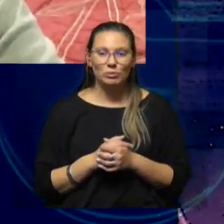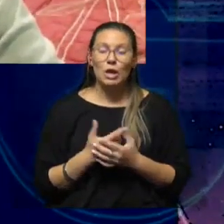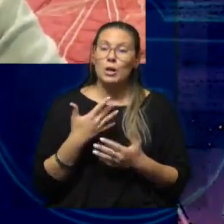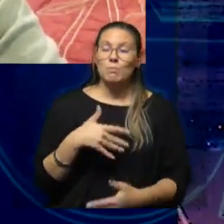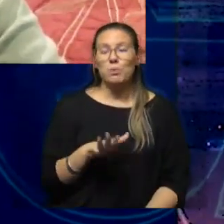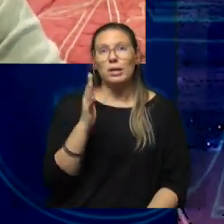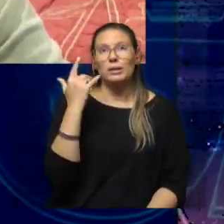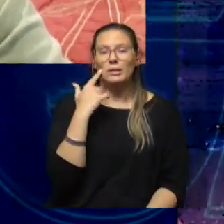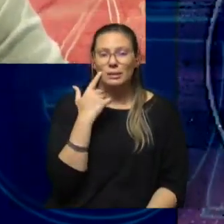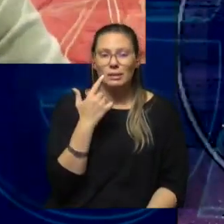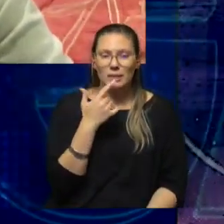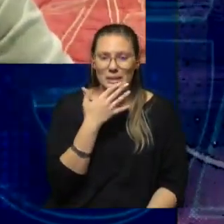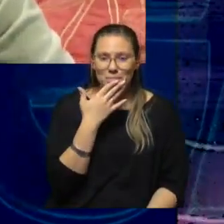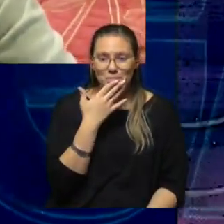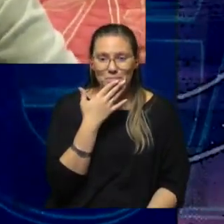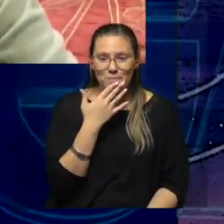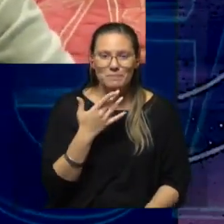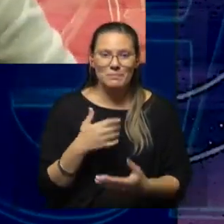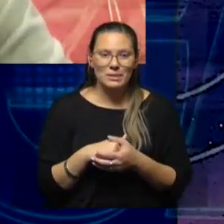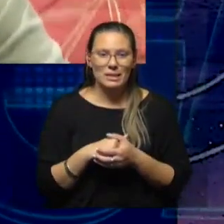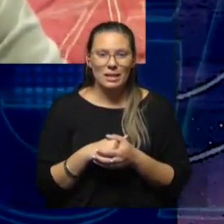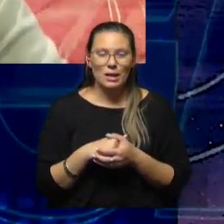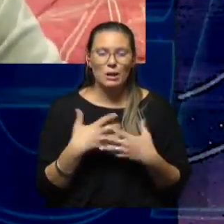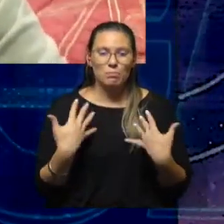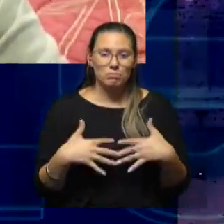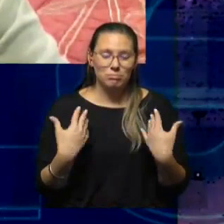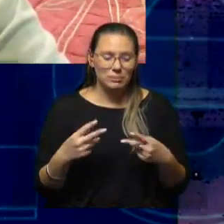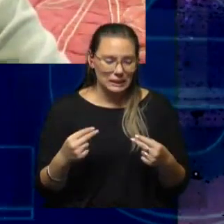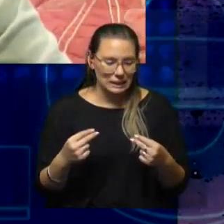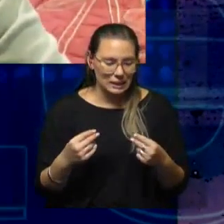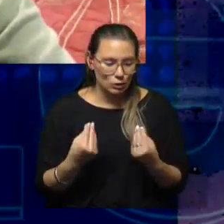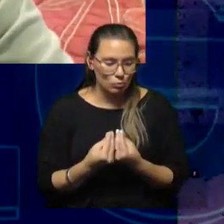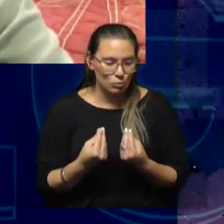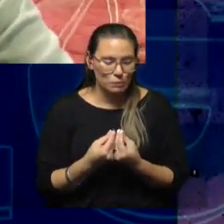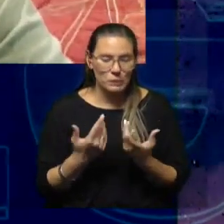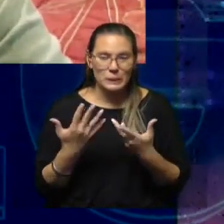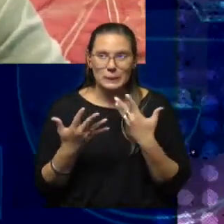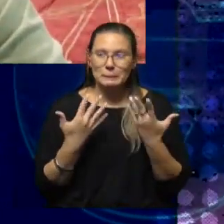Bueno, a ver. ¡Vamos a la pausa! ¿Por dónde arrancar? Tanta, que no sé, a ver.